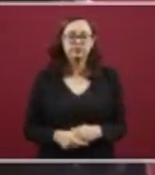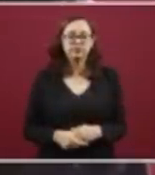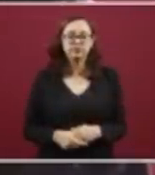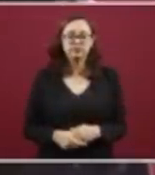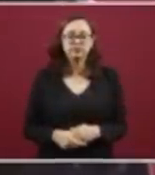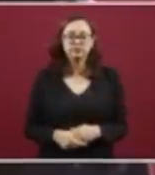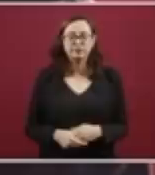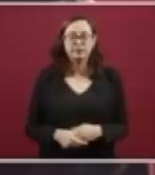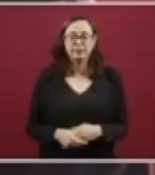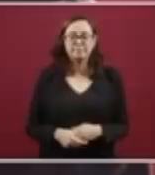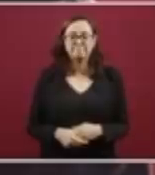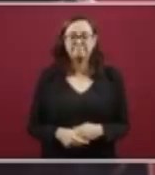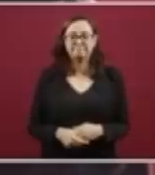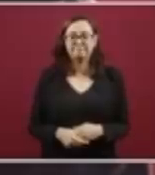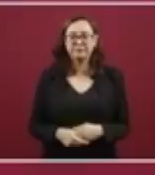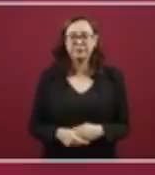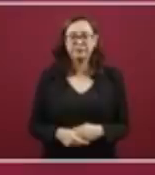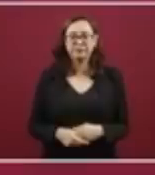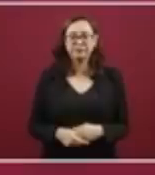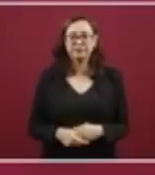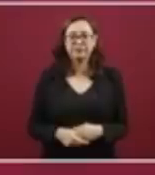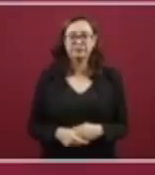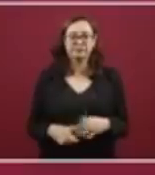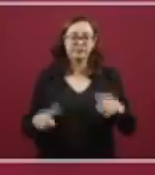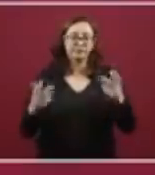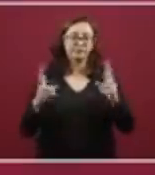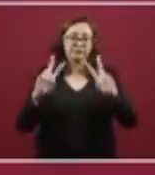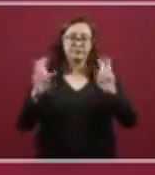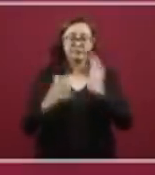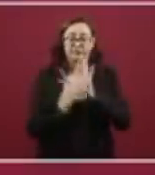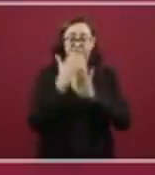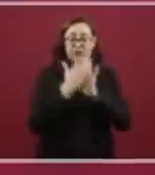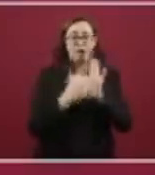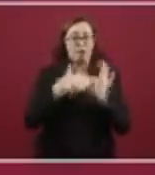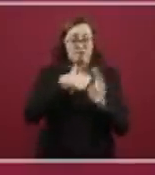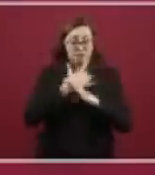el texto o un fragmento de lo que dije